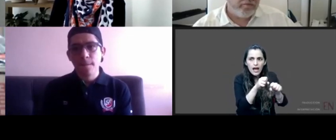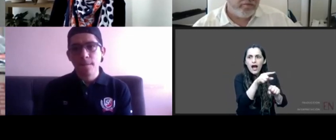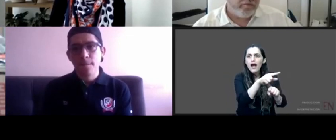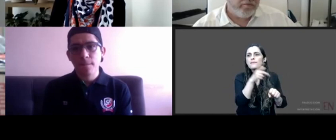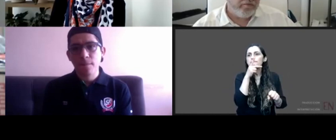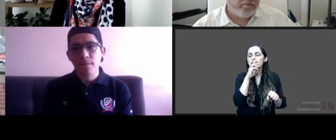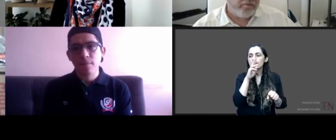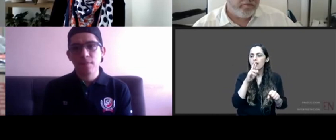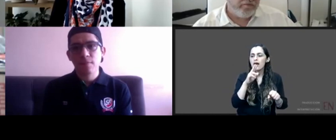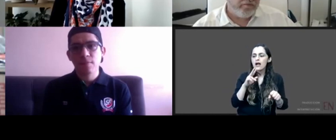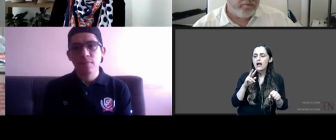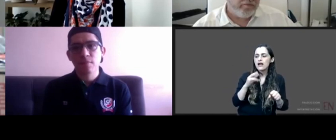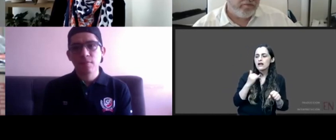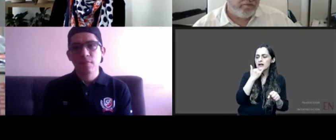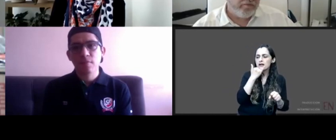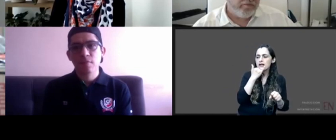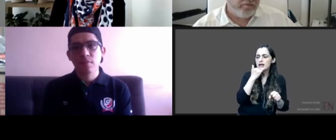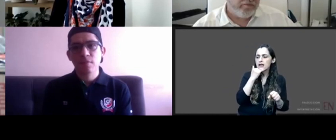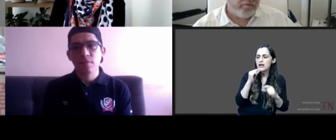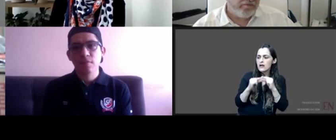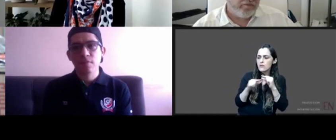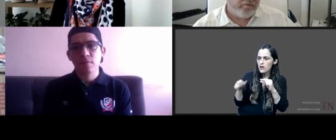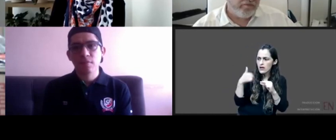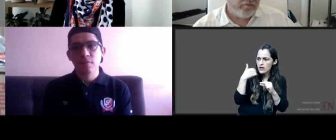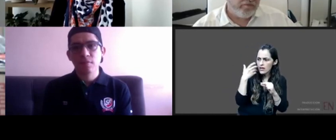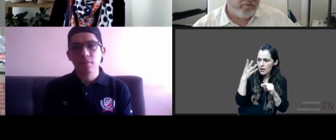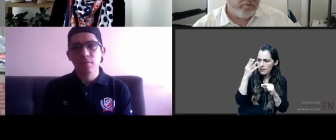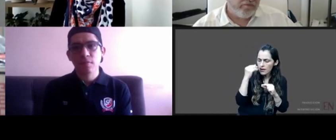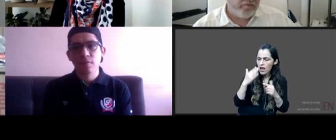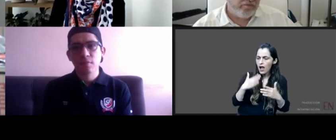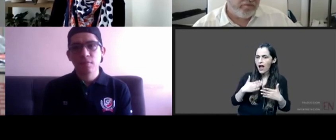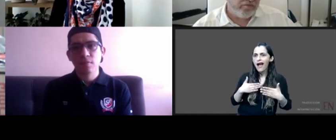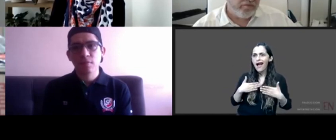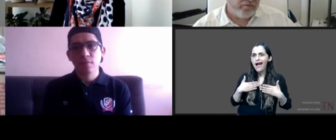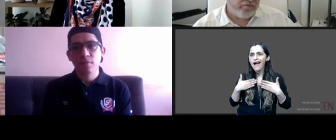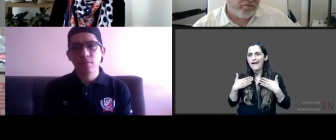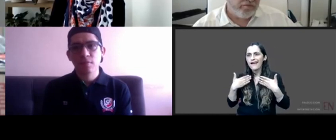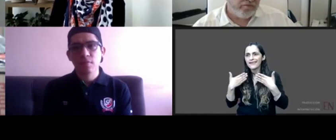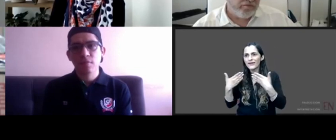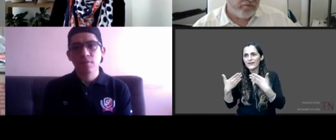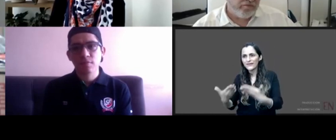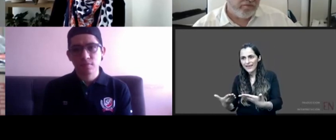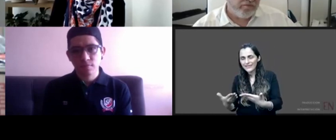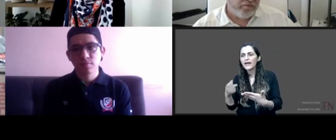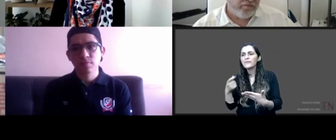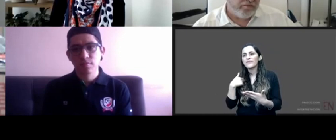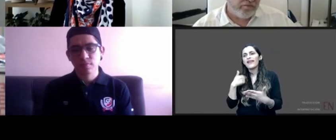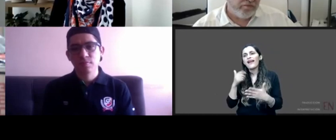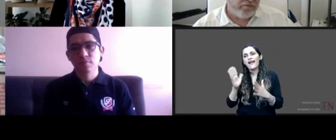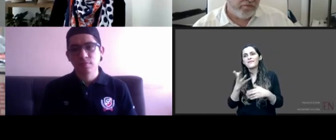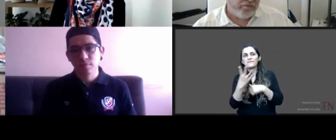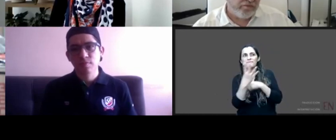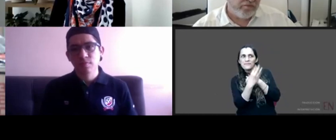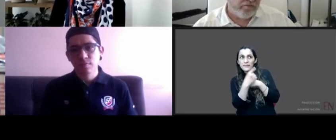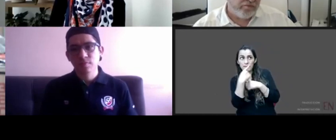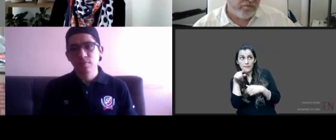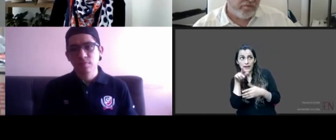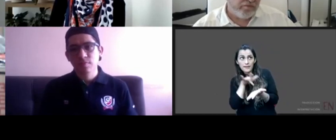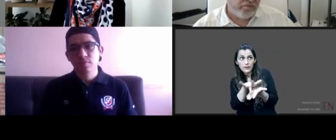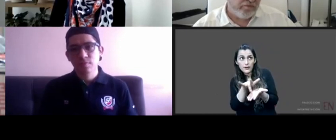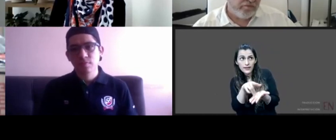cuenta y sí, pues permiten con más confianza que apoyemos a los niños.